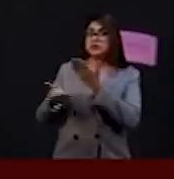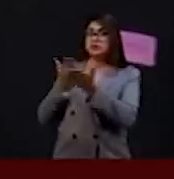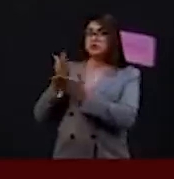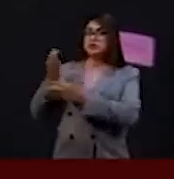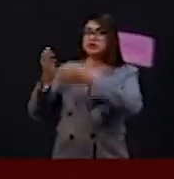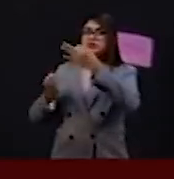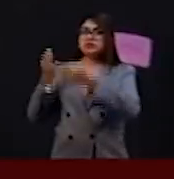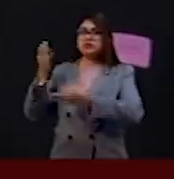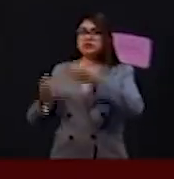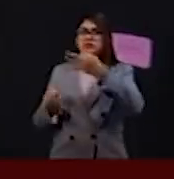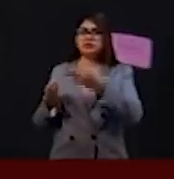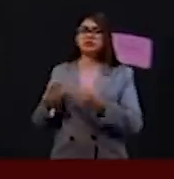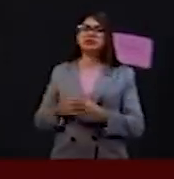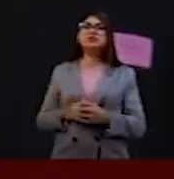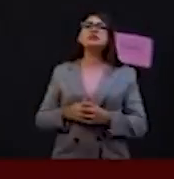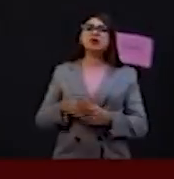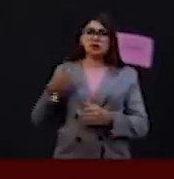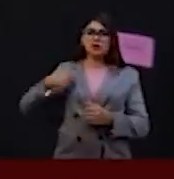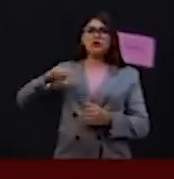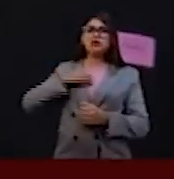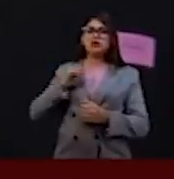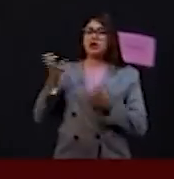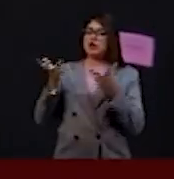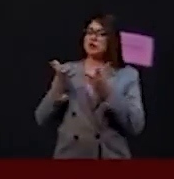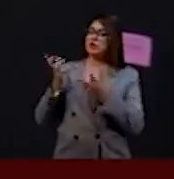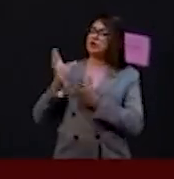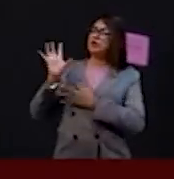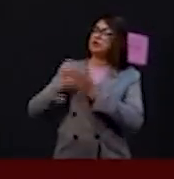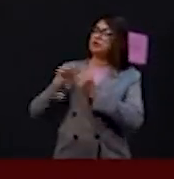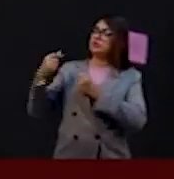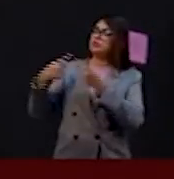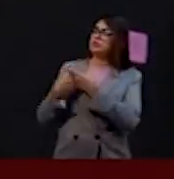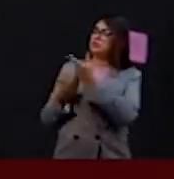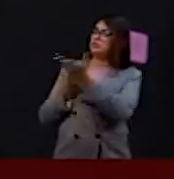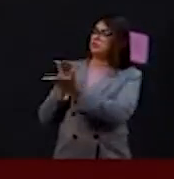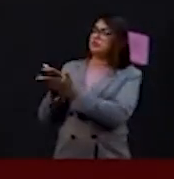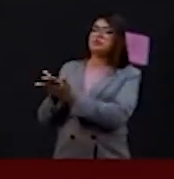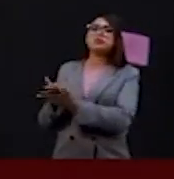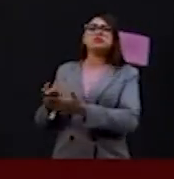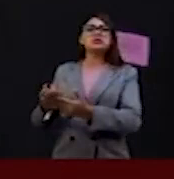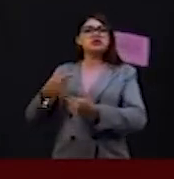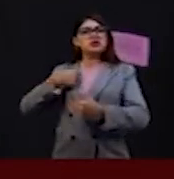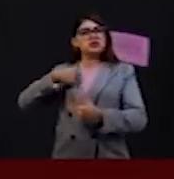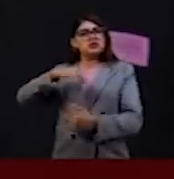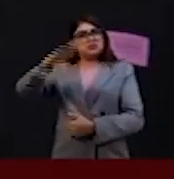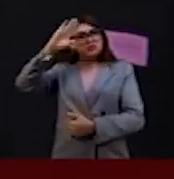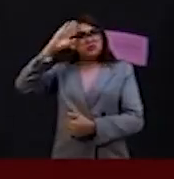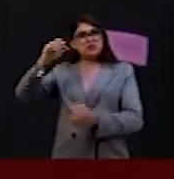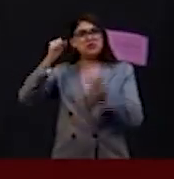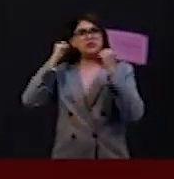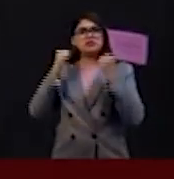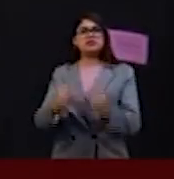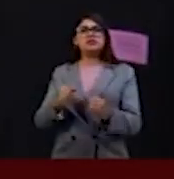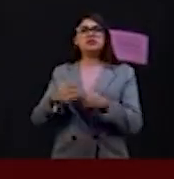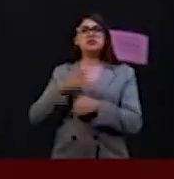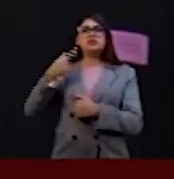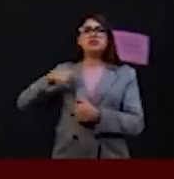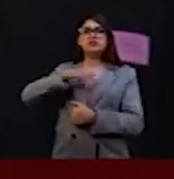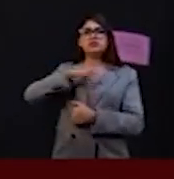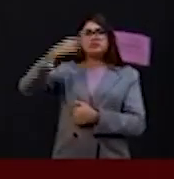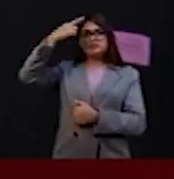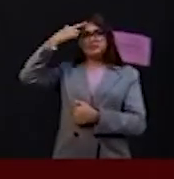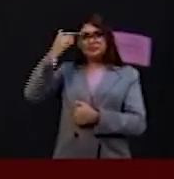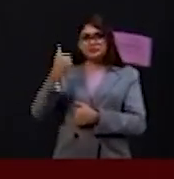Habremos de presentar la acción de inconstitucionalidad correspondiente y estoy seguro, porque tenemos la razón, que la vamos a